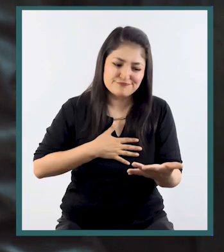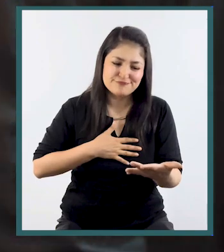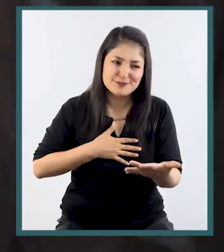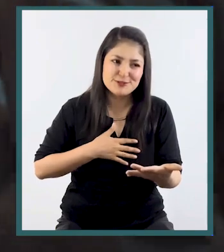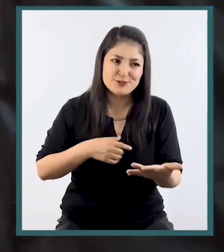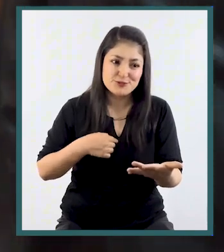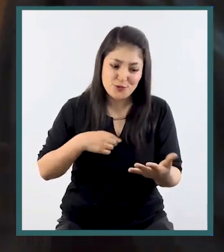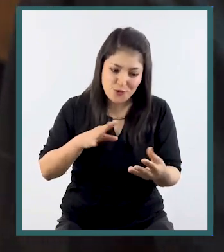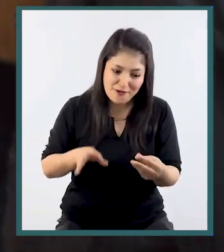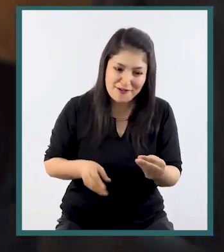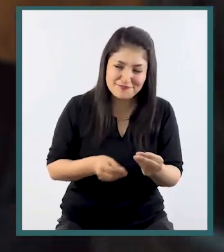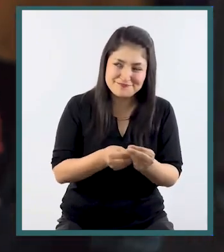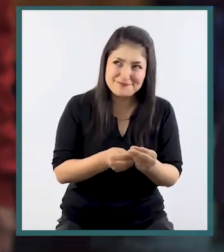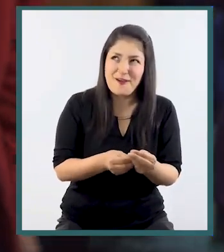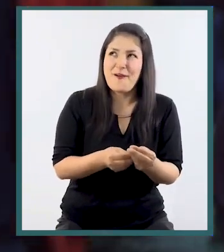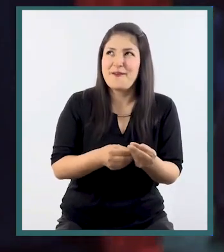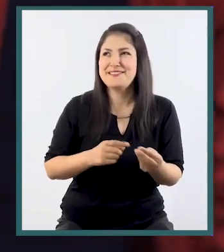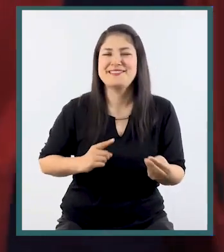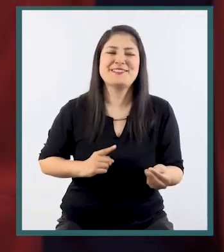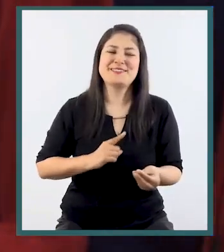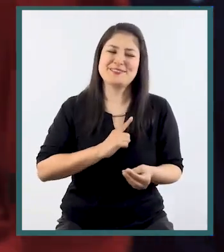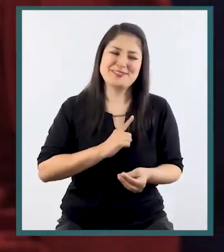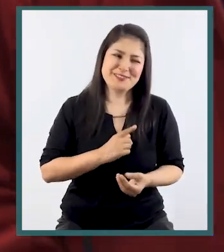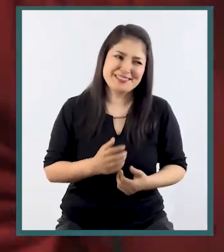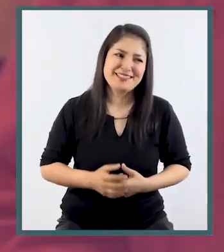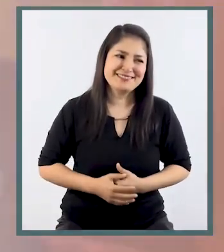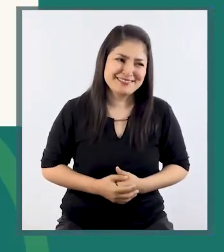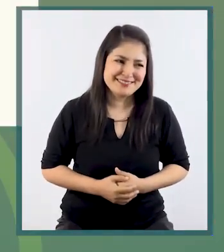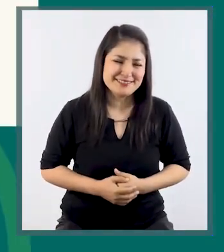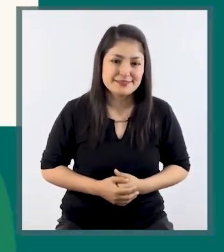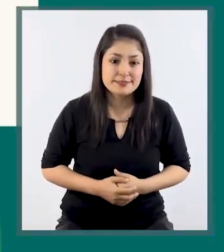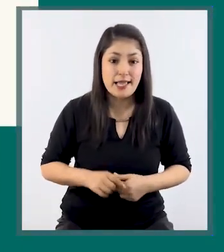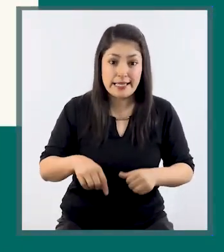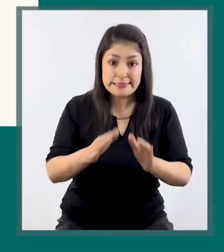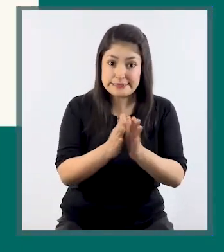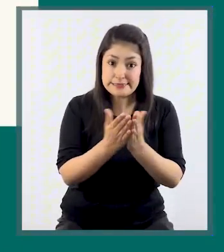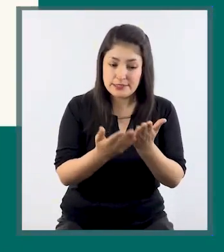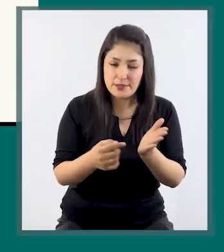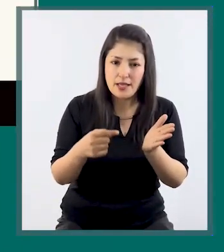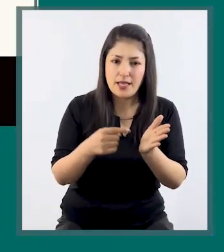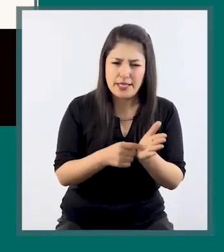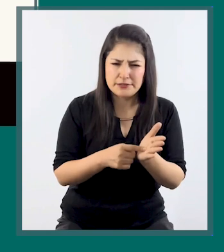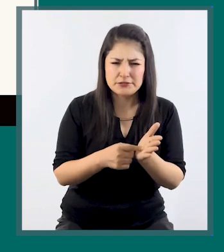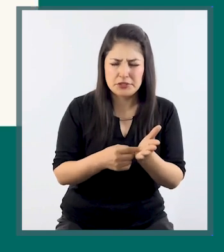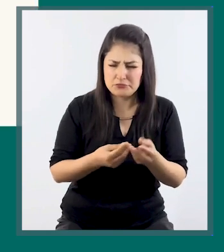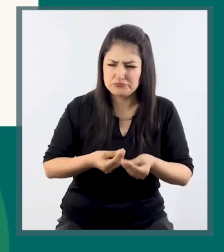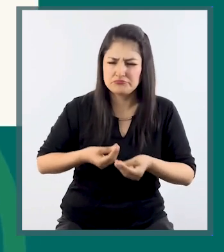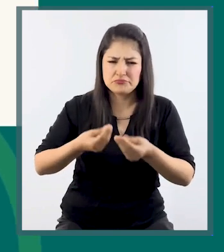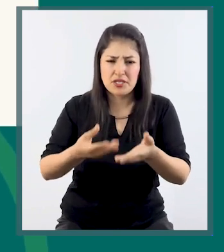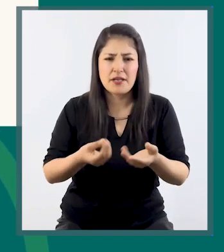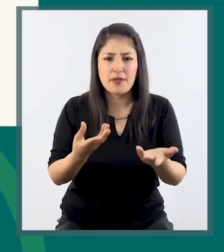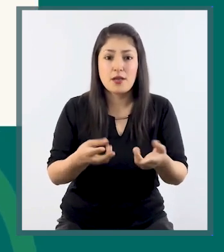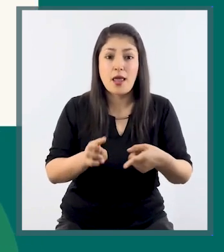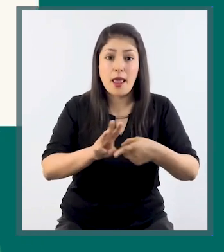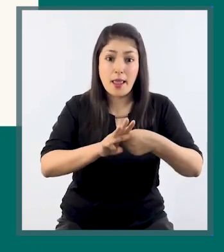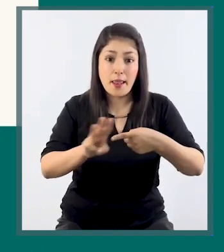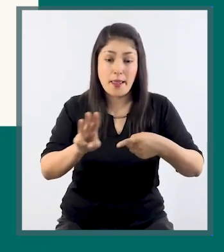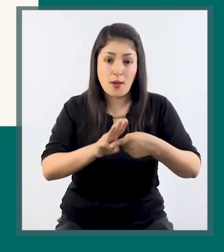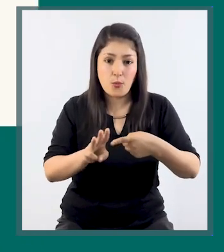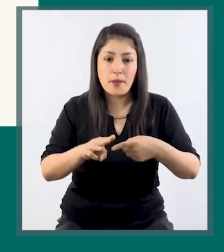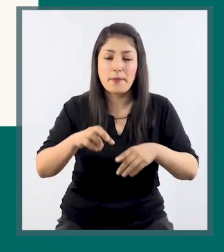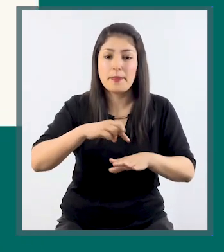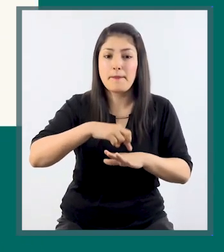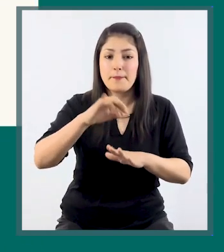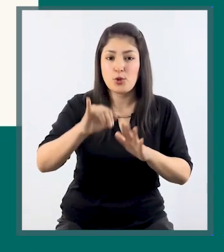me sentí orgullosa de haber contribuido un poco a que eso pueda ser posible. Este libro es de libre acceso con solo ingresar a la web